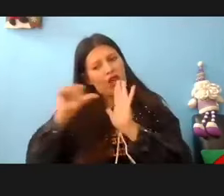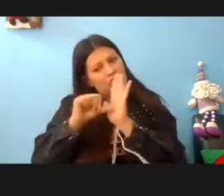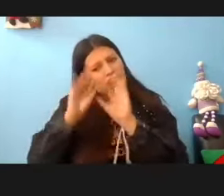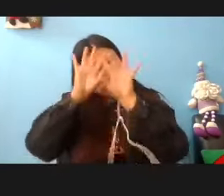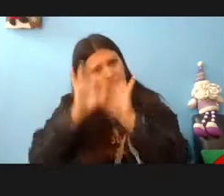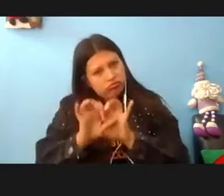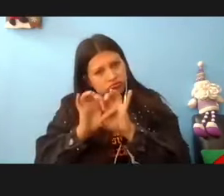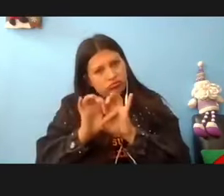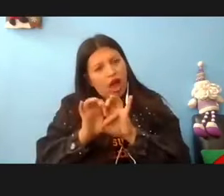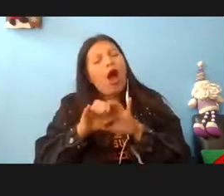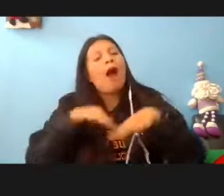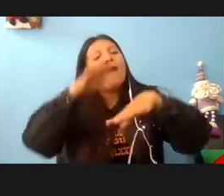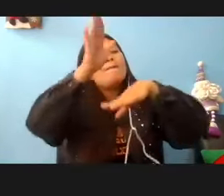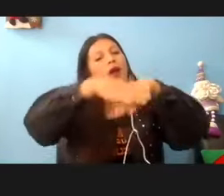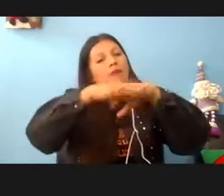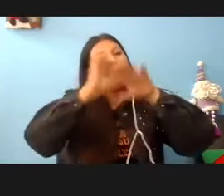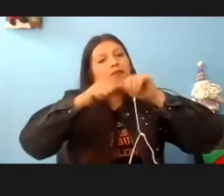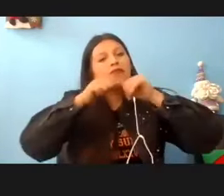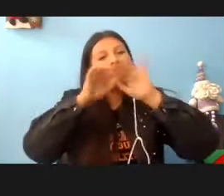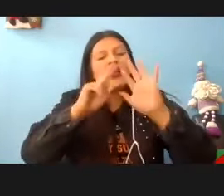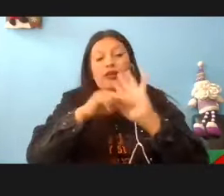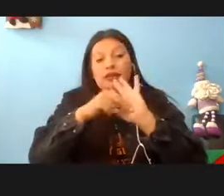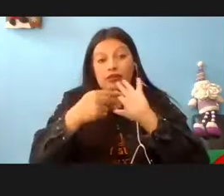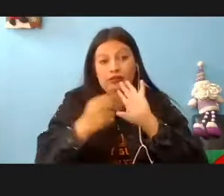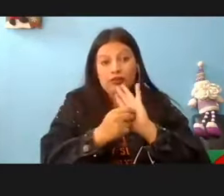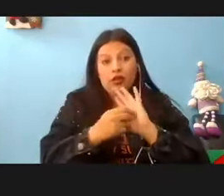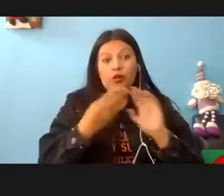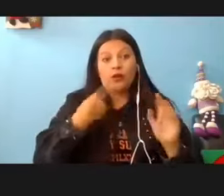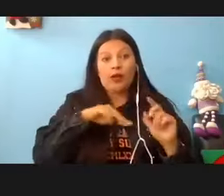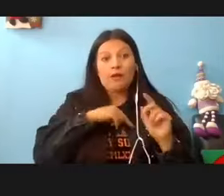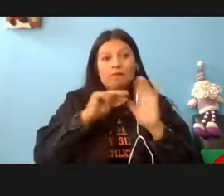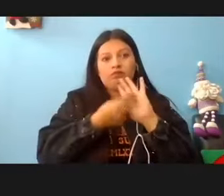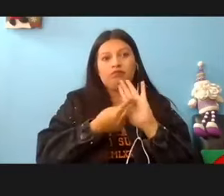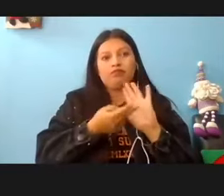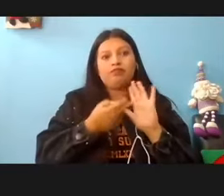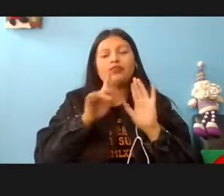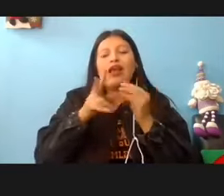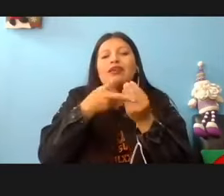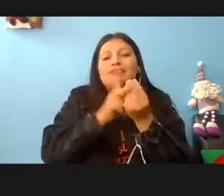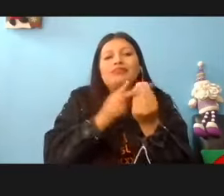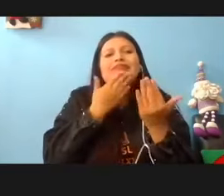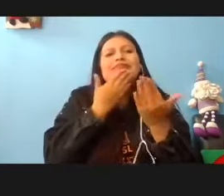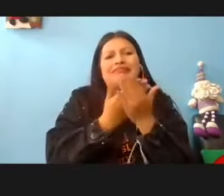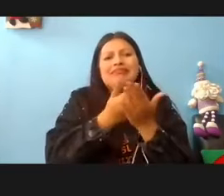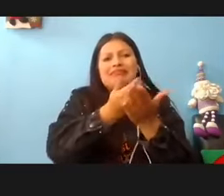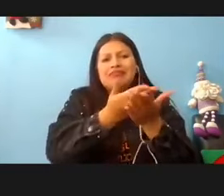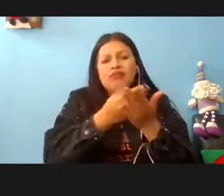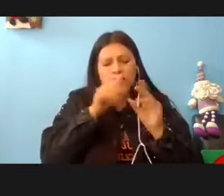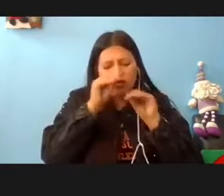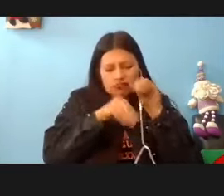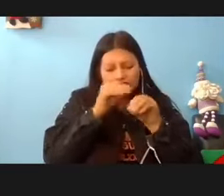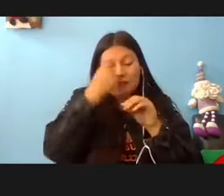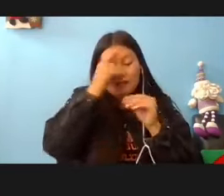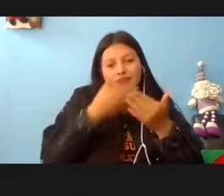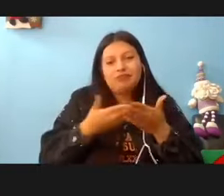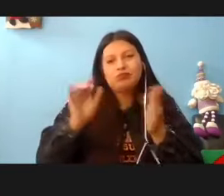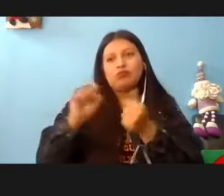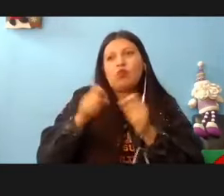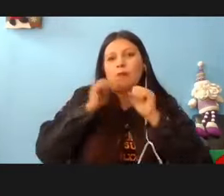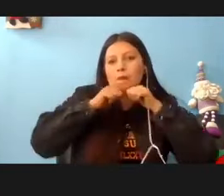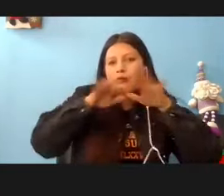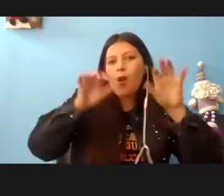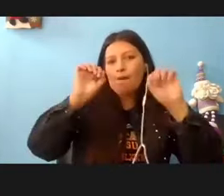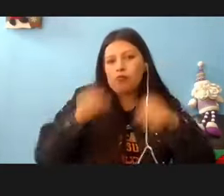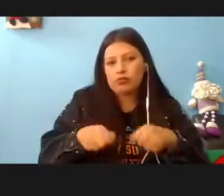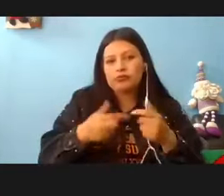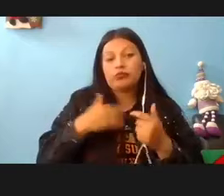los puedan también difundir. Es decir, tenemos esa herramienta creada y yo pienso